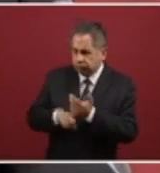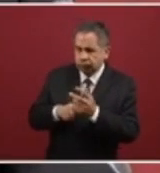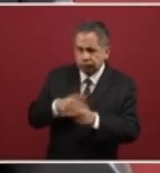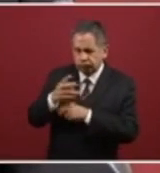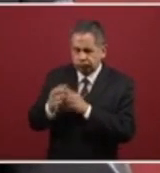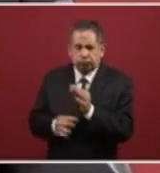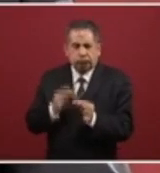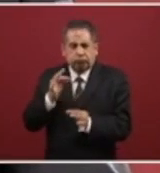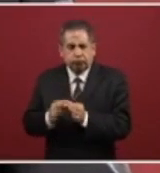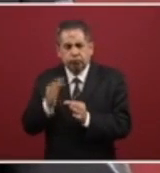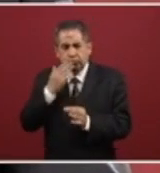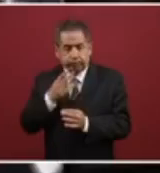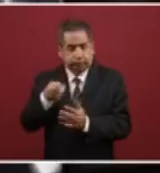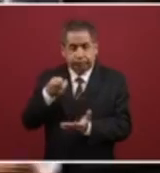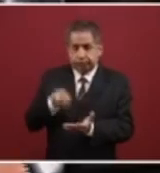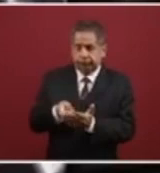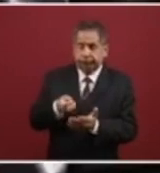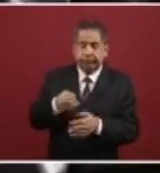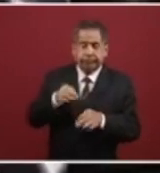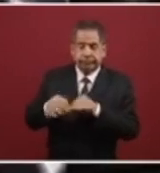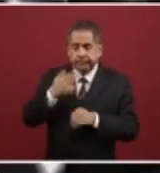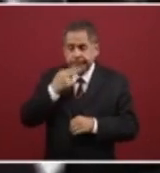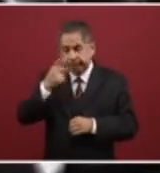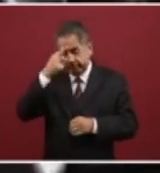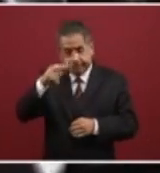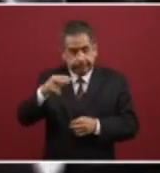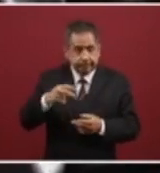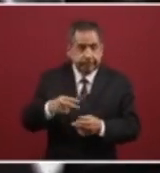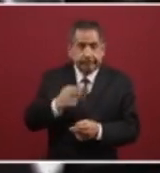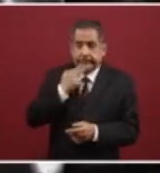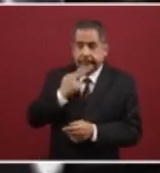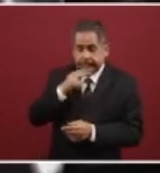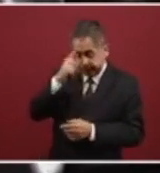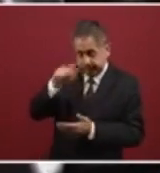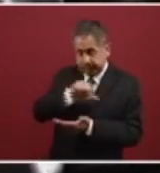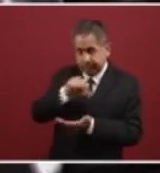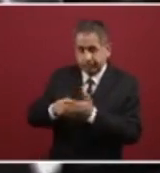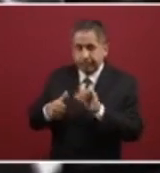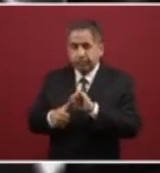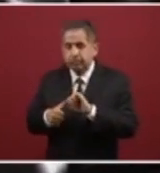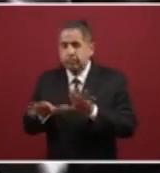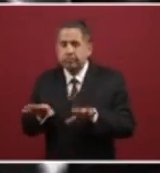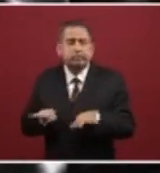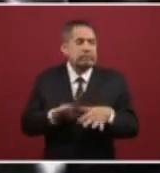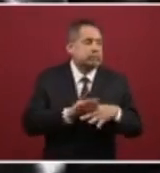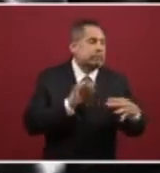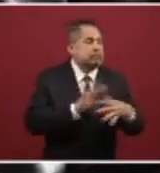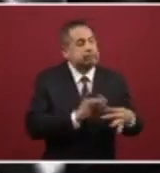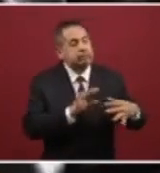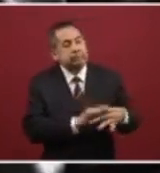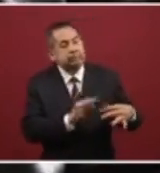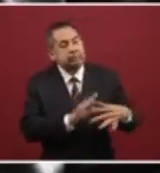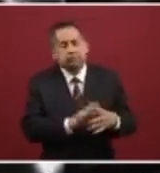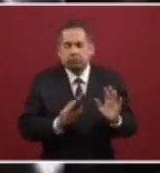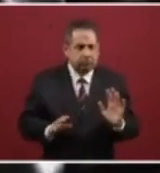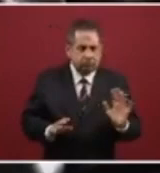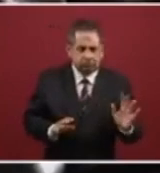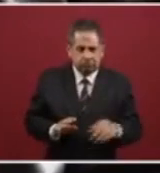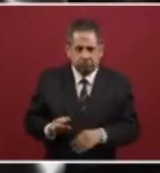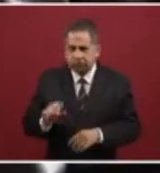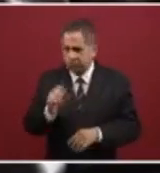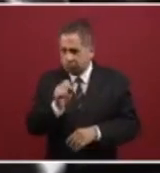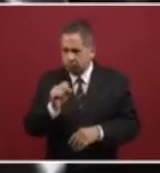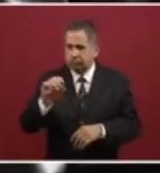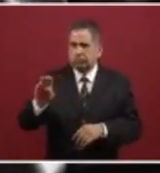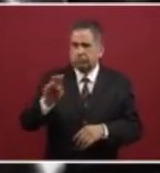tema clave para el país, un tema clave para Centroamérica, y no distraerse en este tipo de situaciones, y que los subsecretarios,